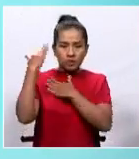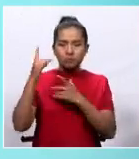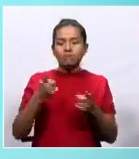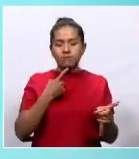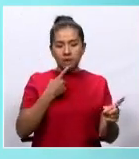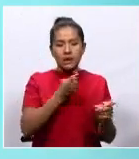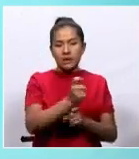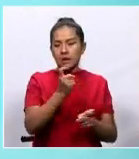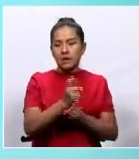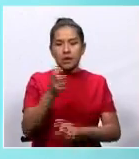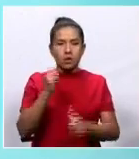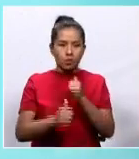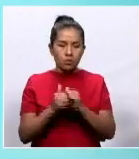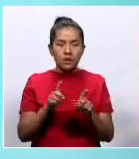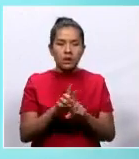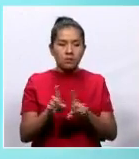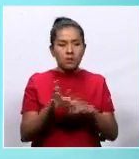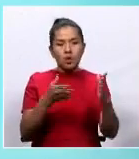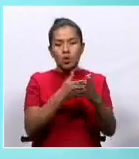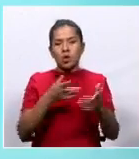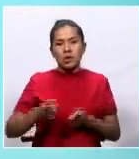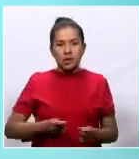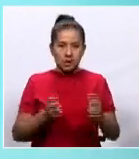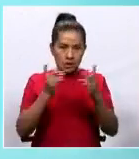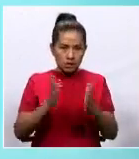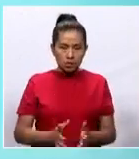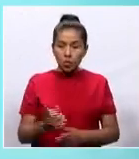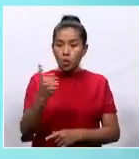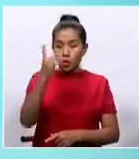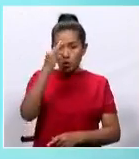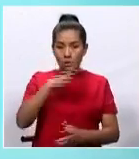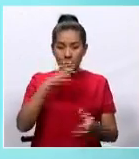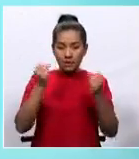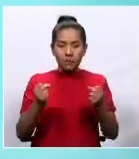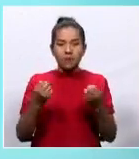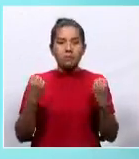económico al sector transporte. Un chofer pierde por día entre 160...